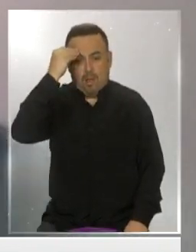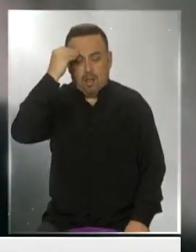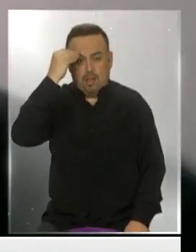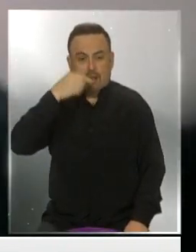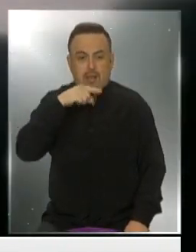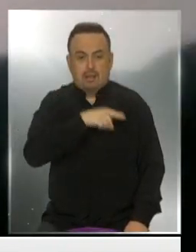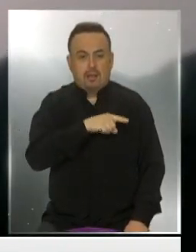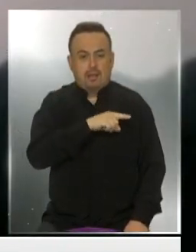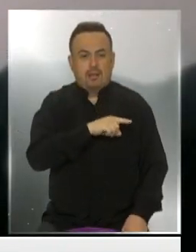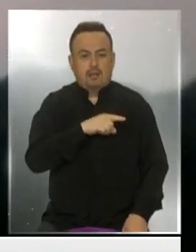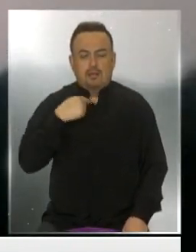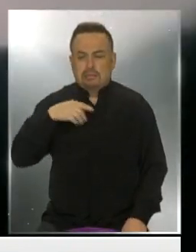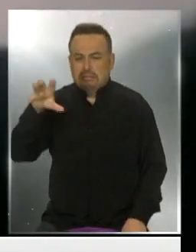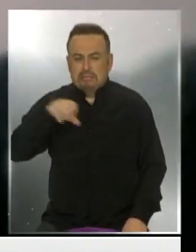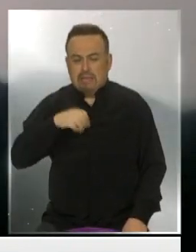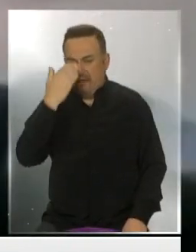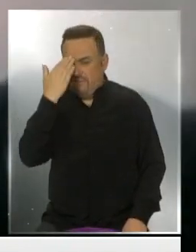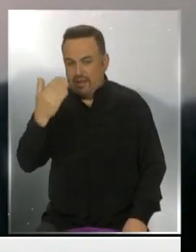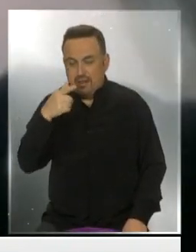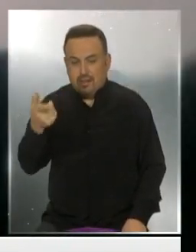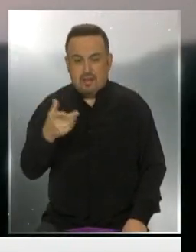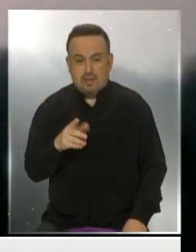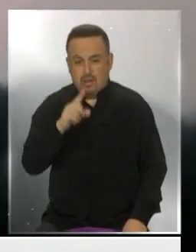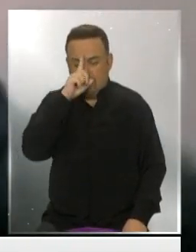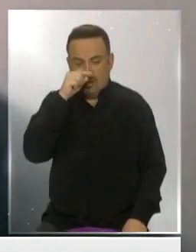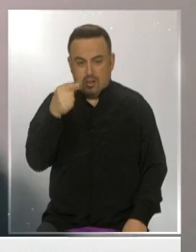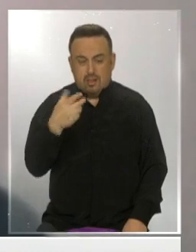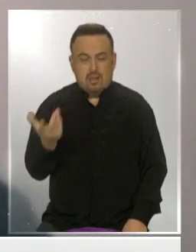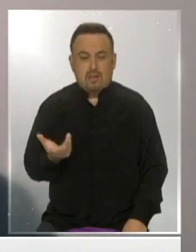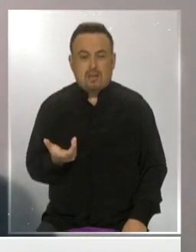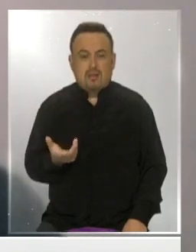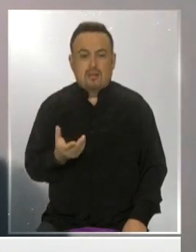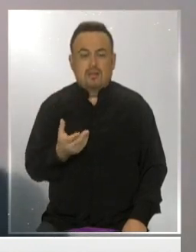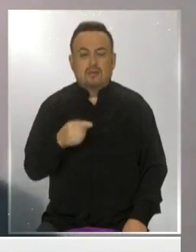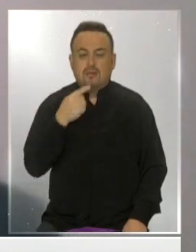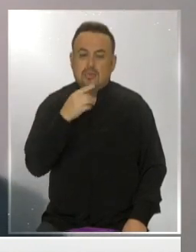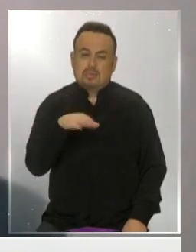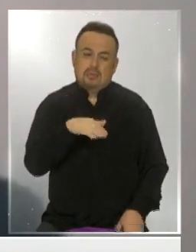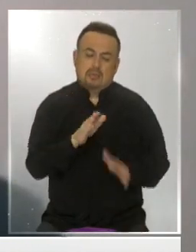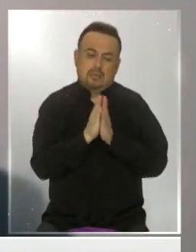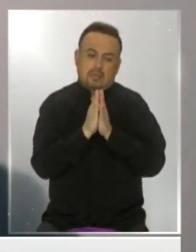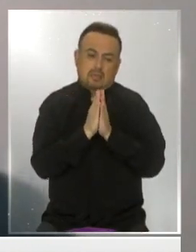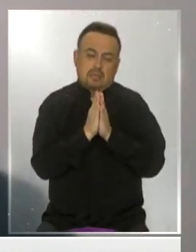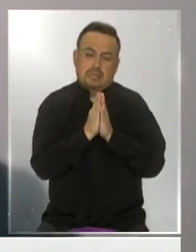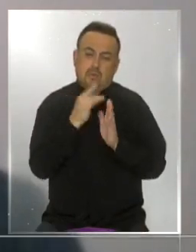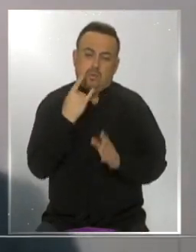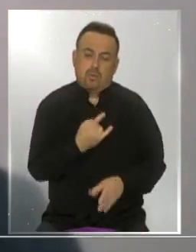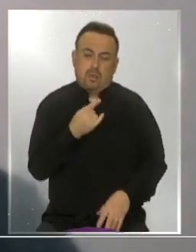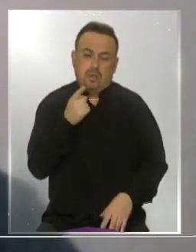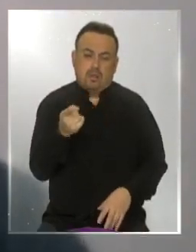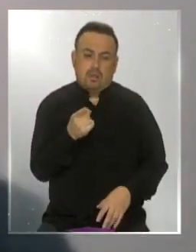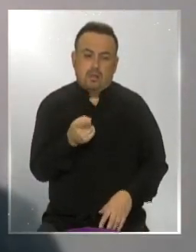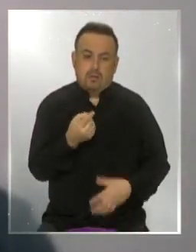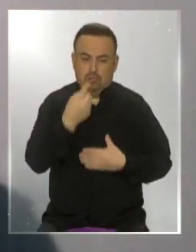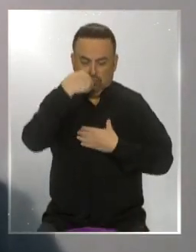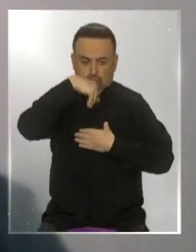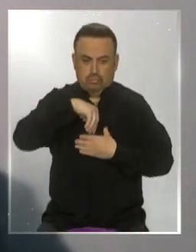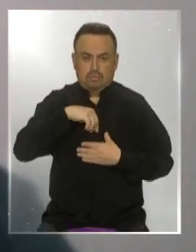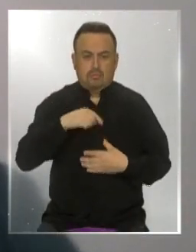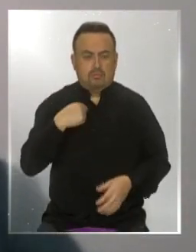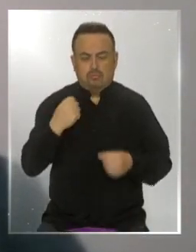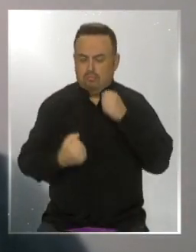él, concurrí al policlínico al frente, ahí en el hospital está el CDT, y le decía a René, le decía, necesitamos urgente una endoscopía.